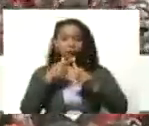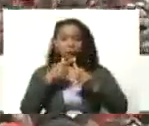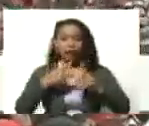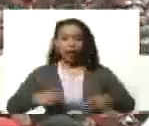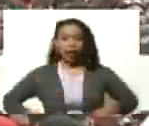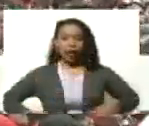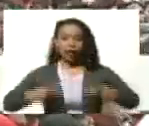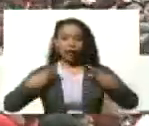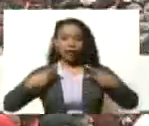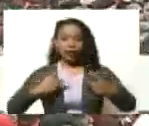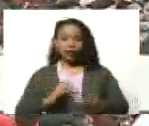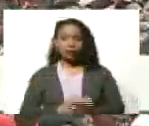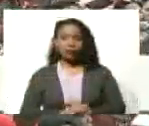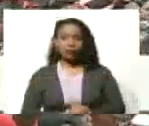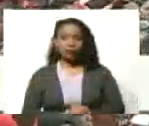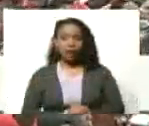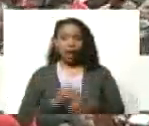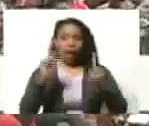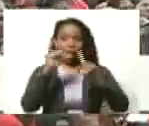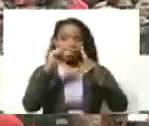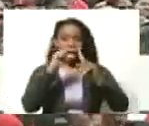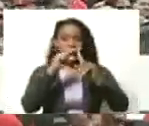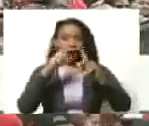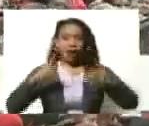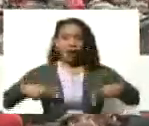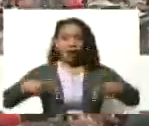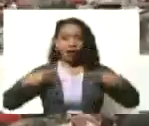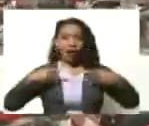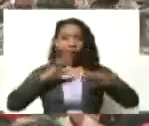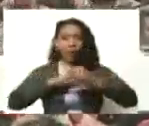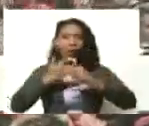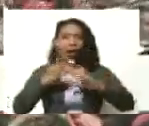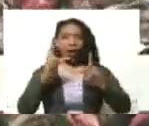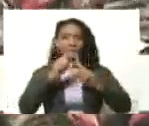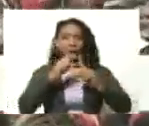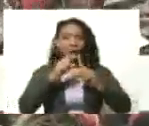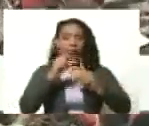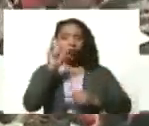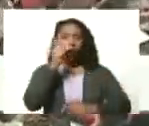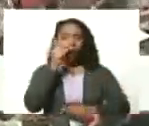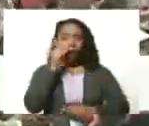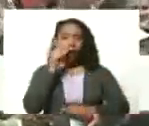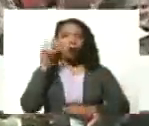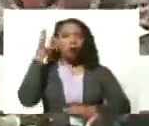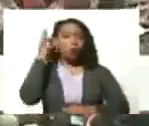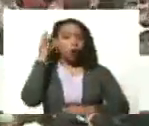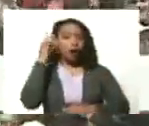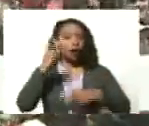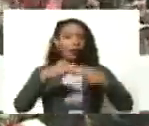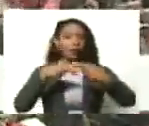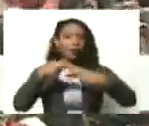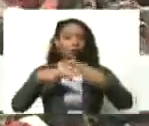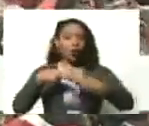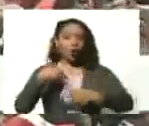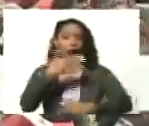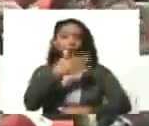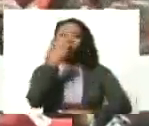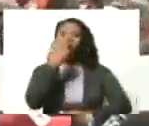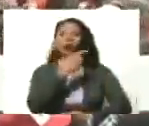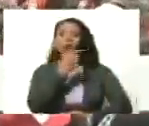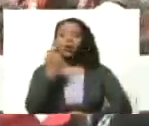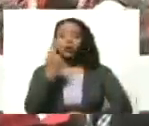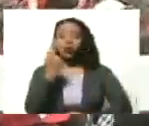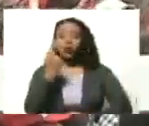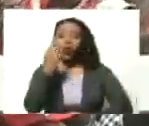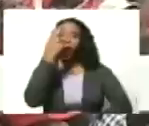vida. Su palabra, porque es la palabra de un hombre, de una mujer revolucionaria. Y cuando